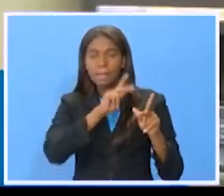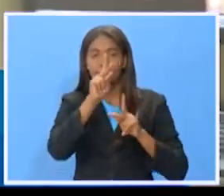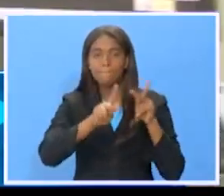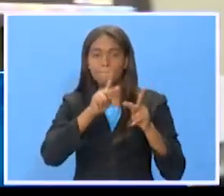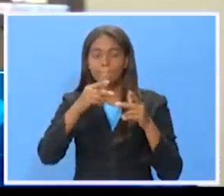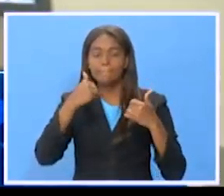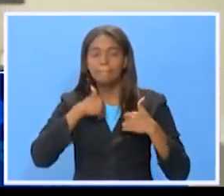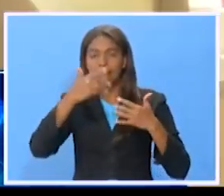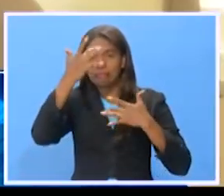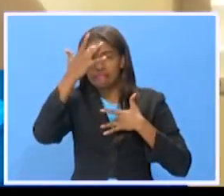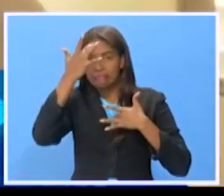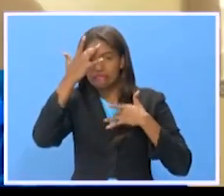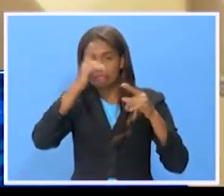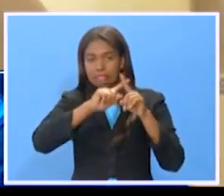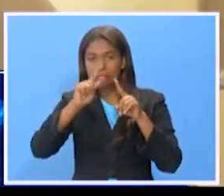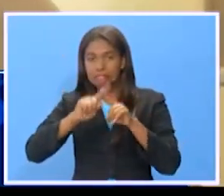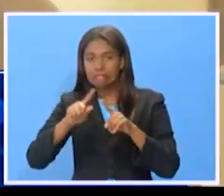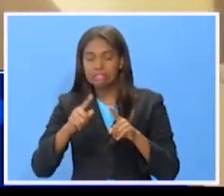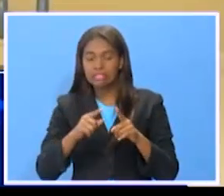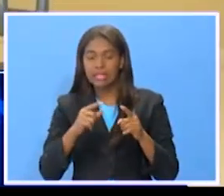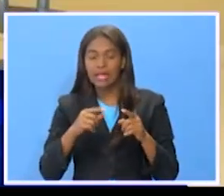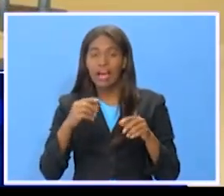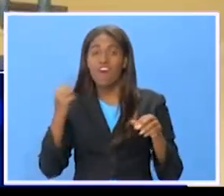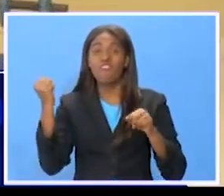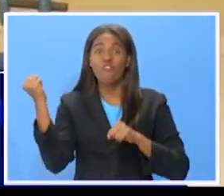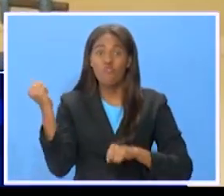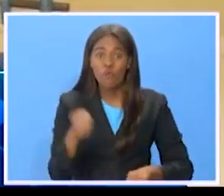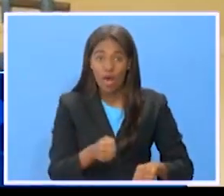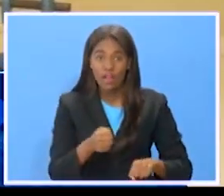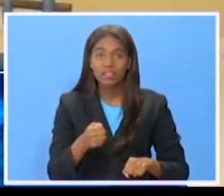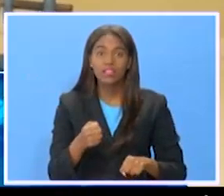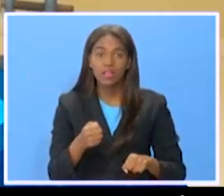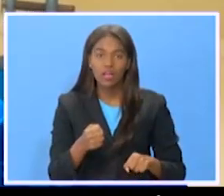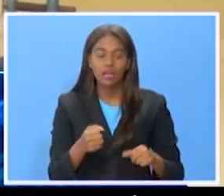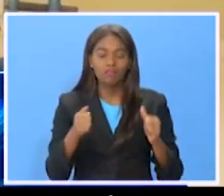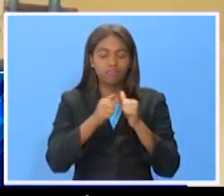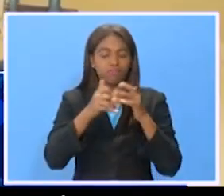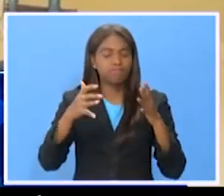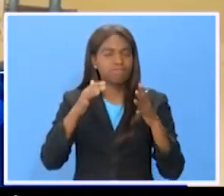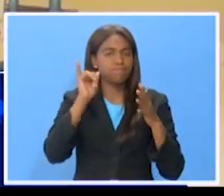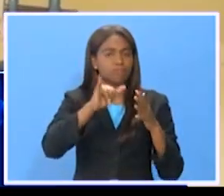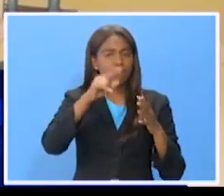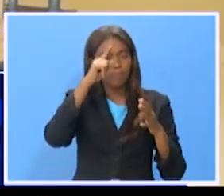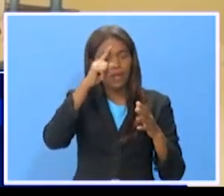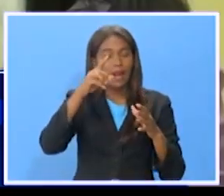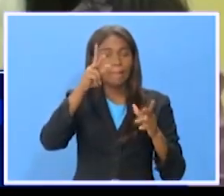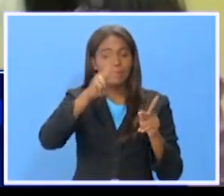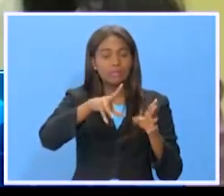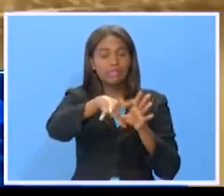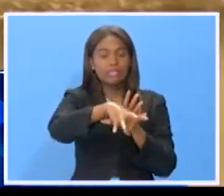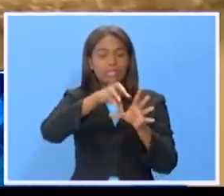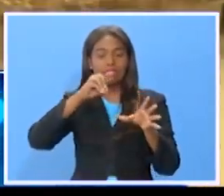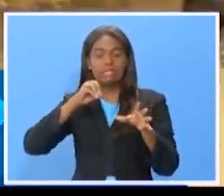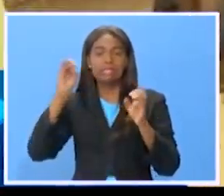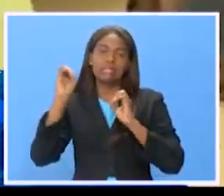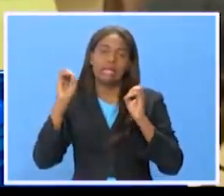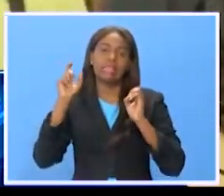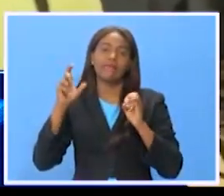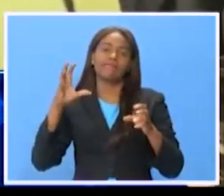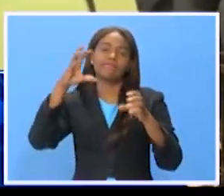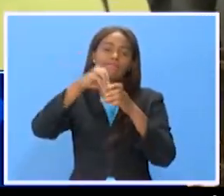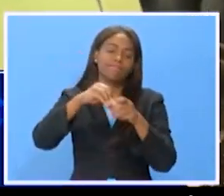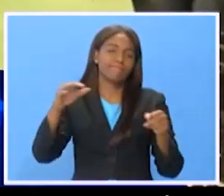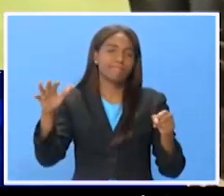con pronóstico con enfermedad en etapa terminal, ampliando el concepto para que no excluya a nadie con esta situación.